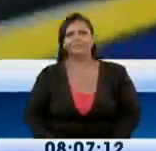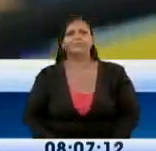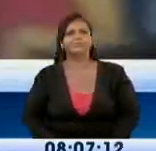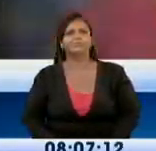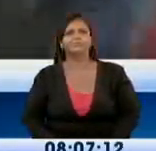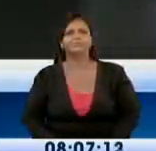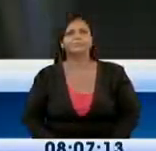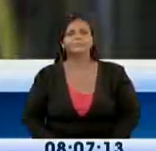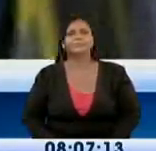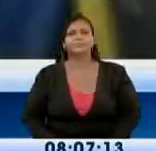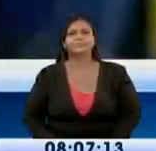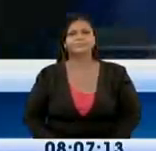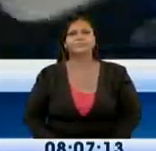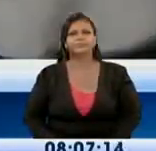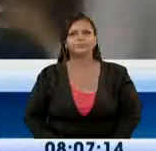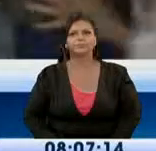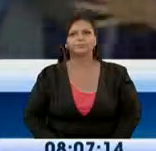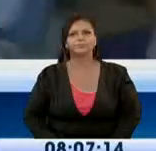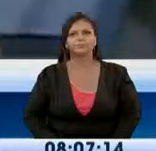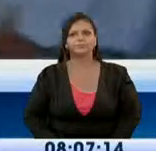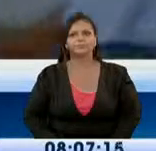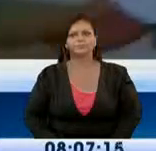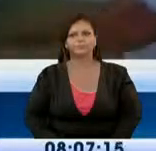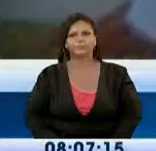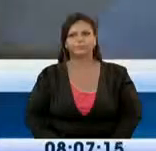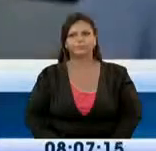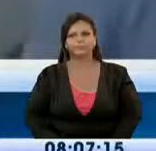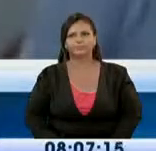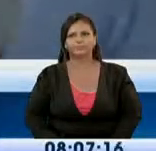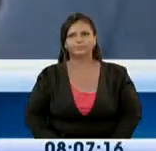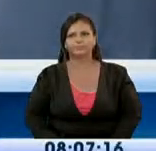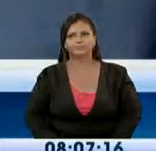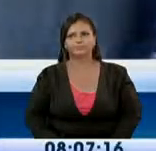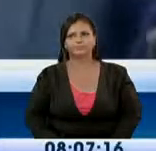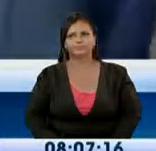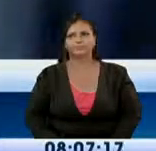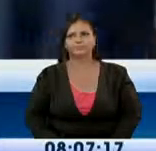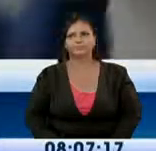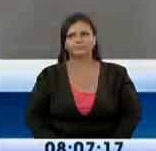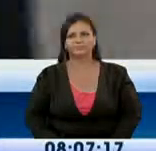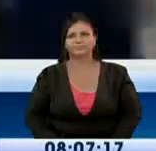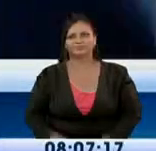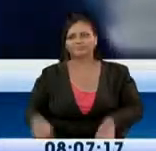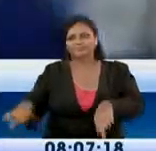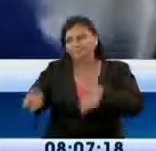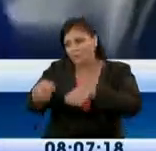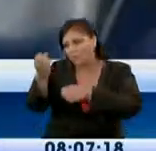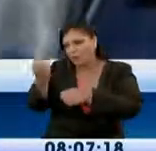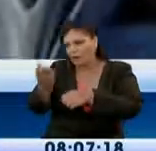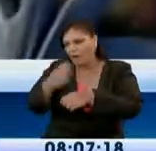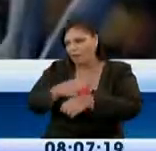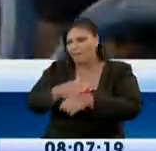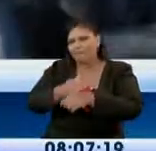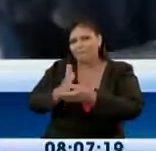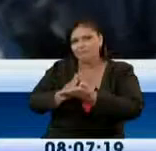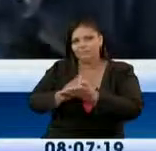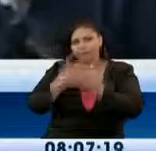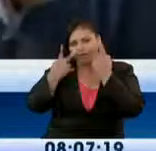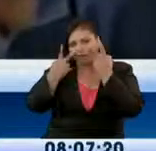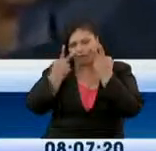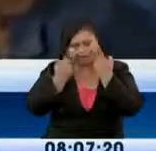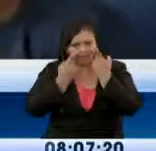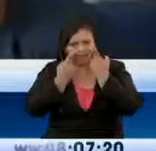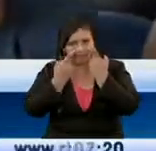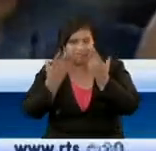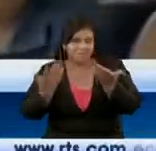del bus. Buenos días, caballero. ¿Usted ha visto a los...? Bueno, él está durmiendo, está aprovechando para descansar todavía un poco, a